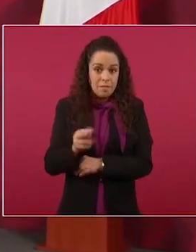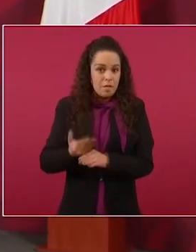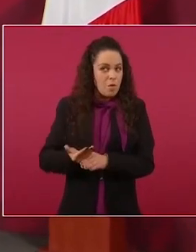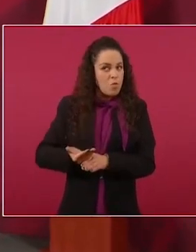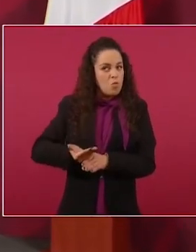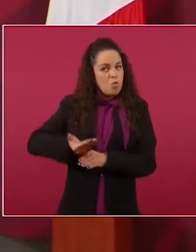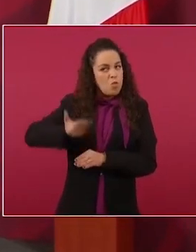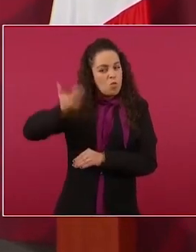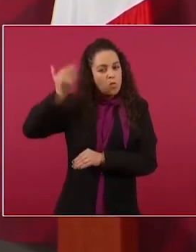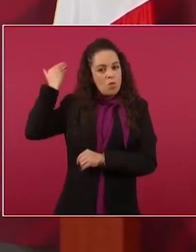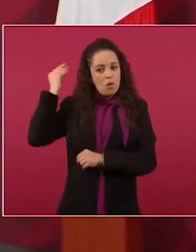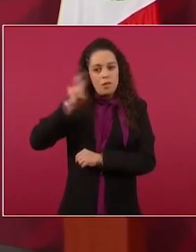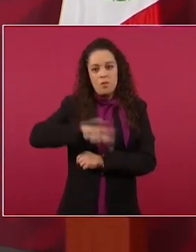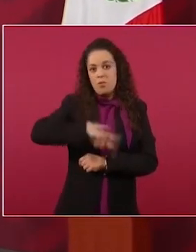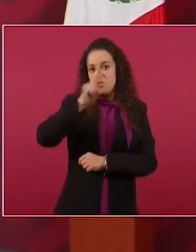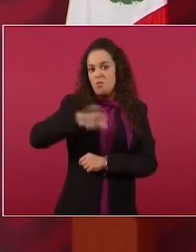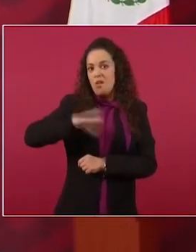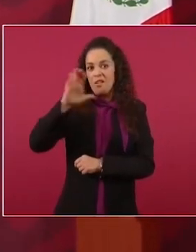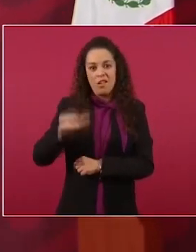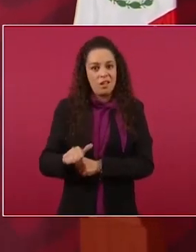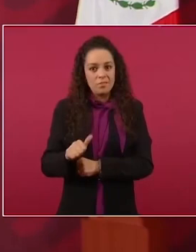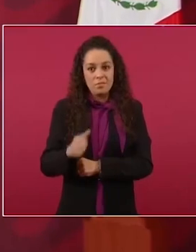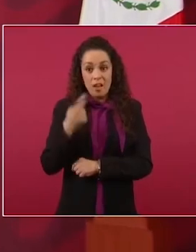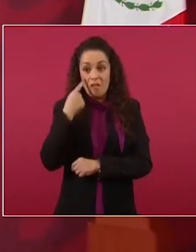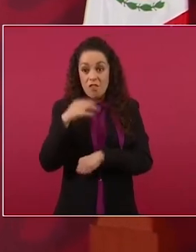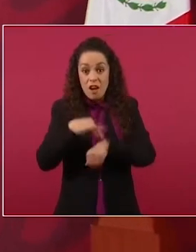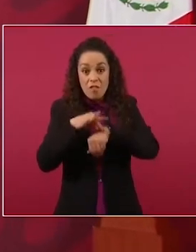nunca se había visto.